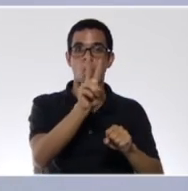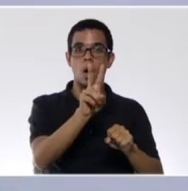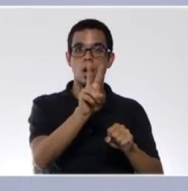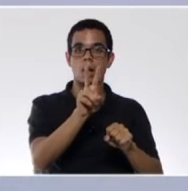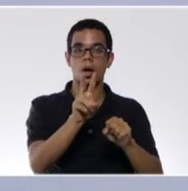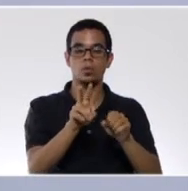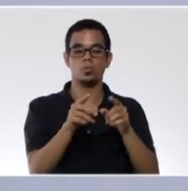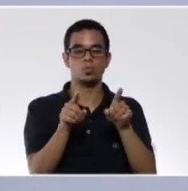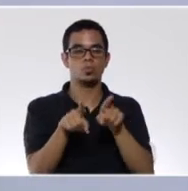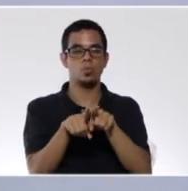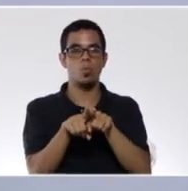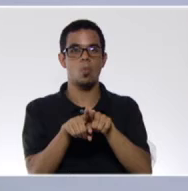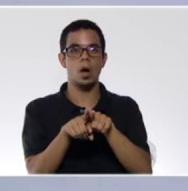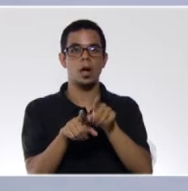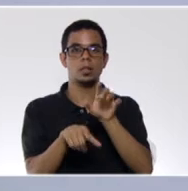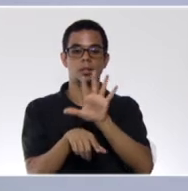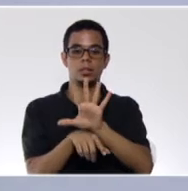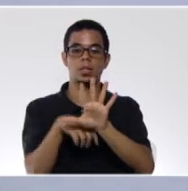al cuadrado,